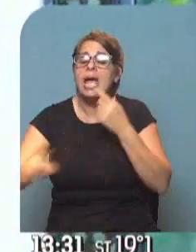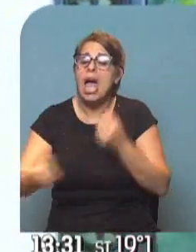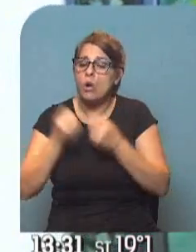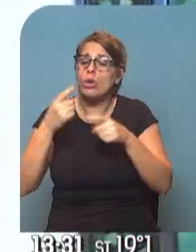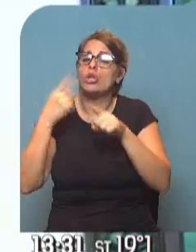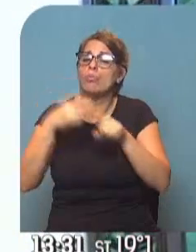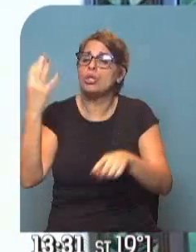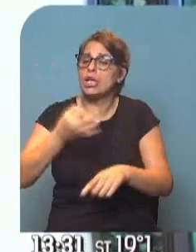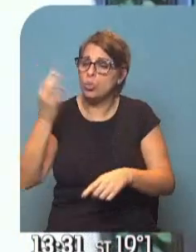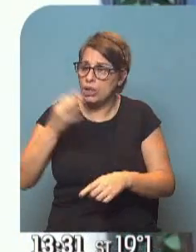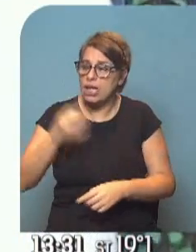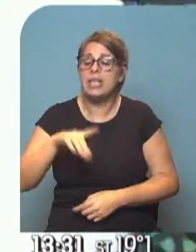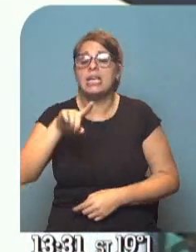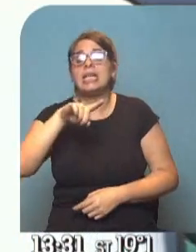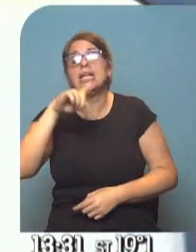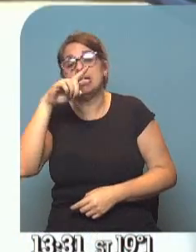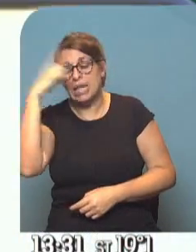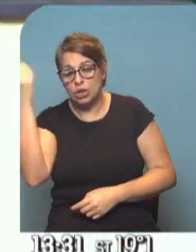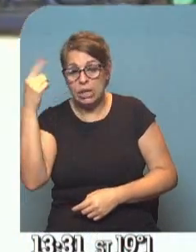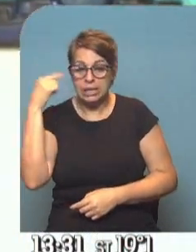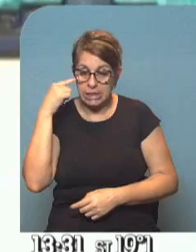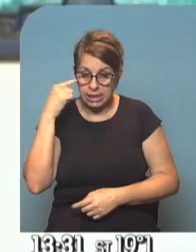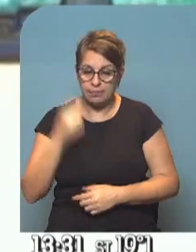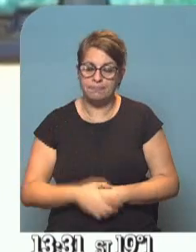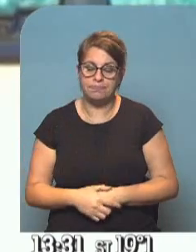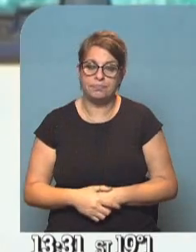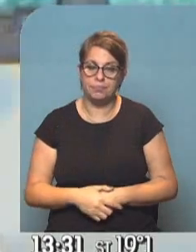seguridad nacional de China.